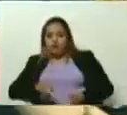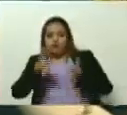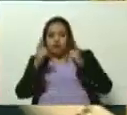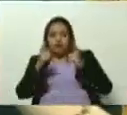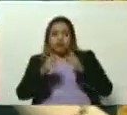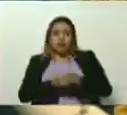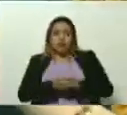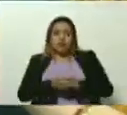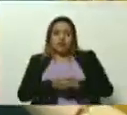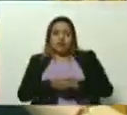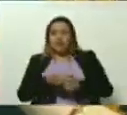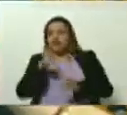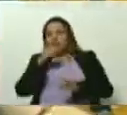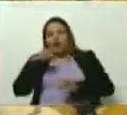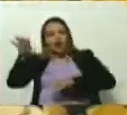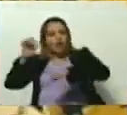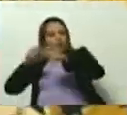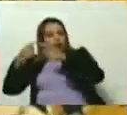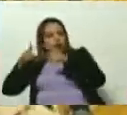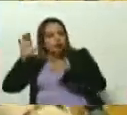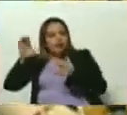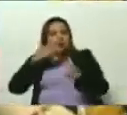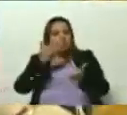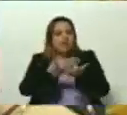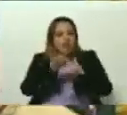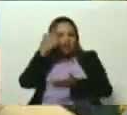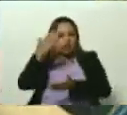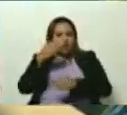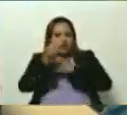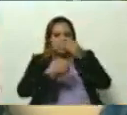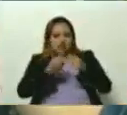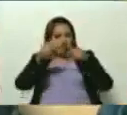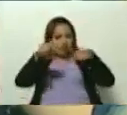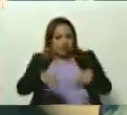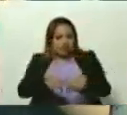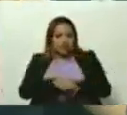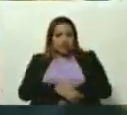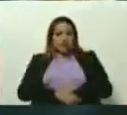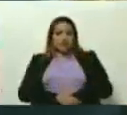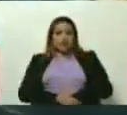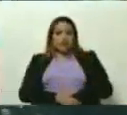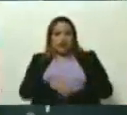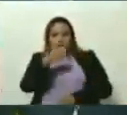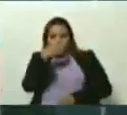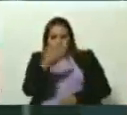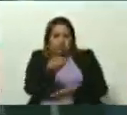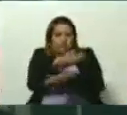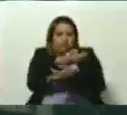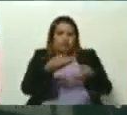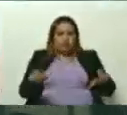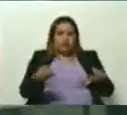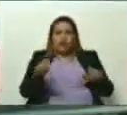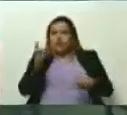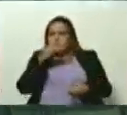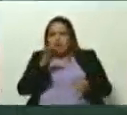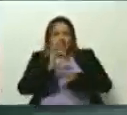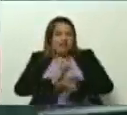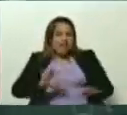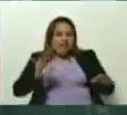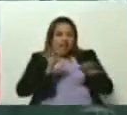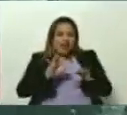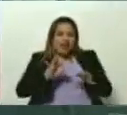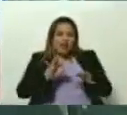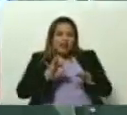exportación. Y bueno, gracias a Dios salió este equipo que tenemos acá presente en muy buenas condiciones, no tiene nada que envidiarle